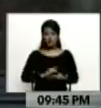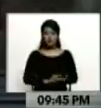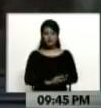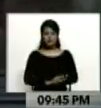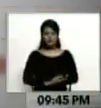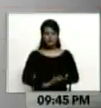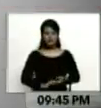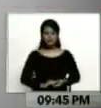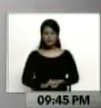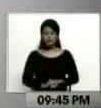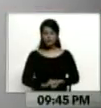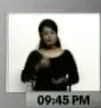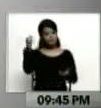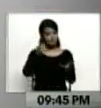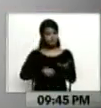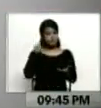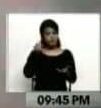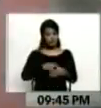eterno Simón